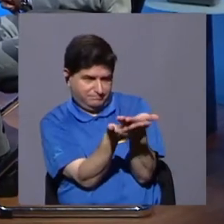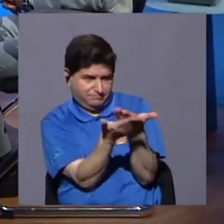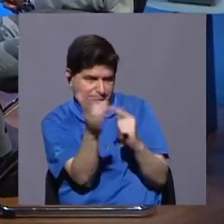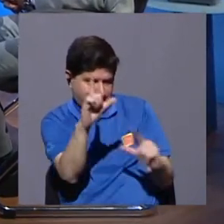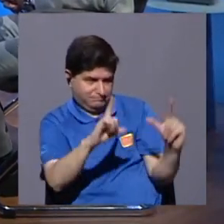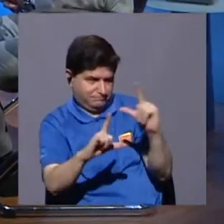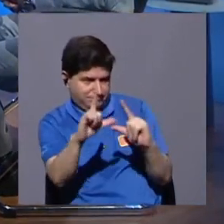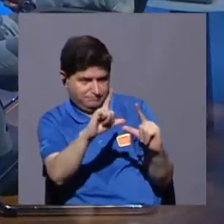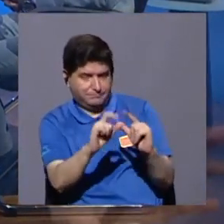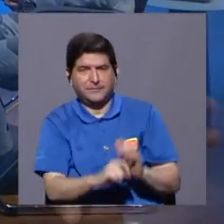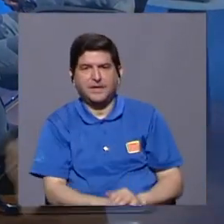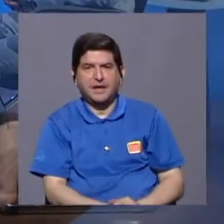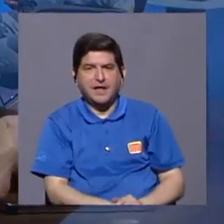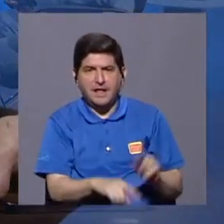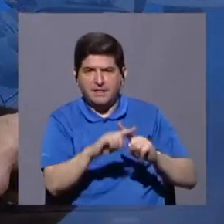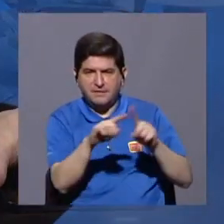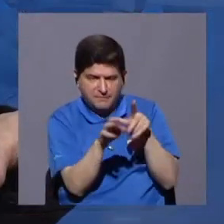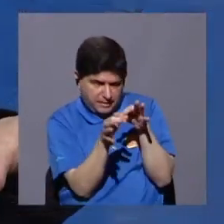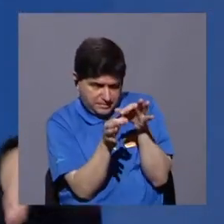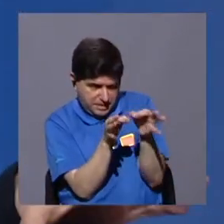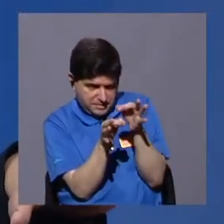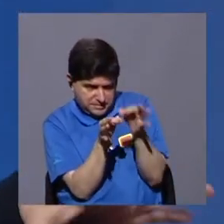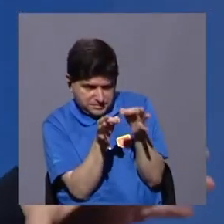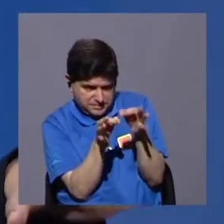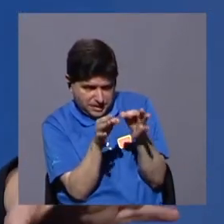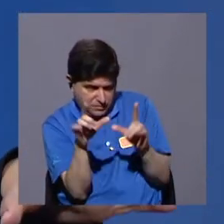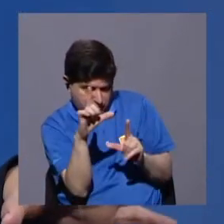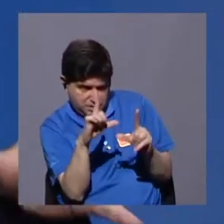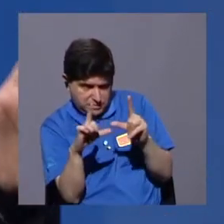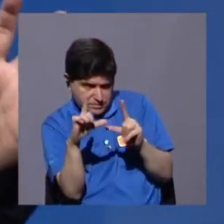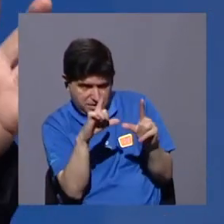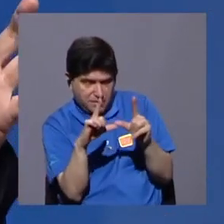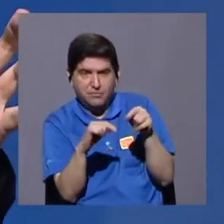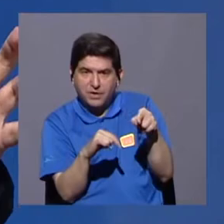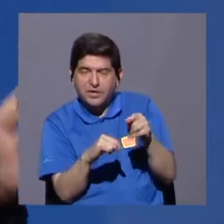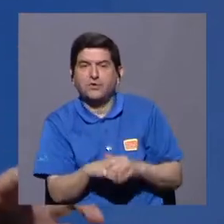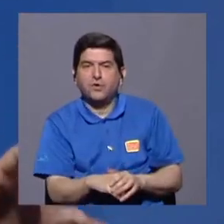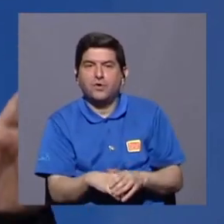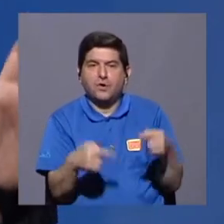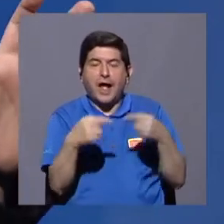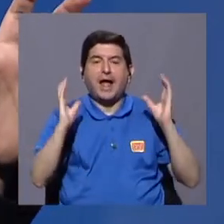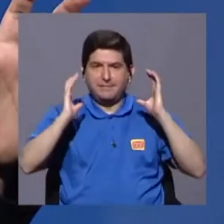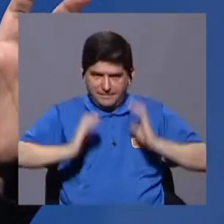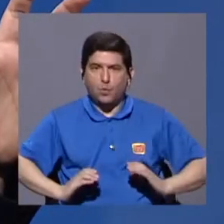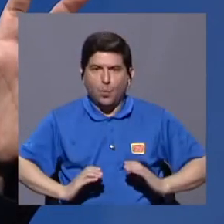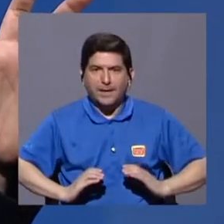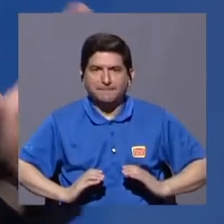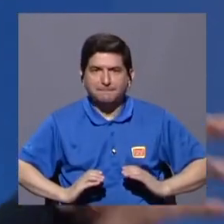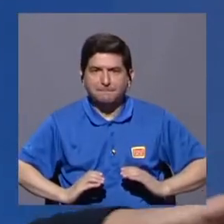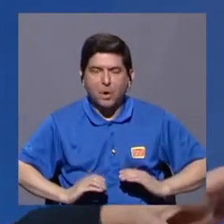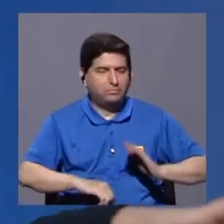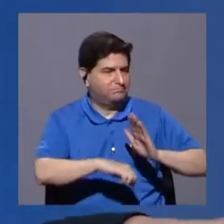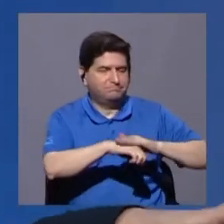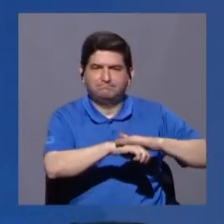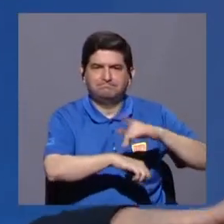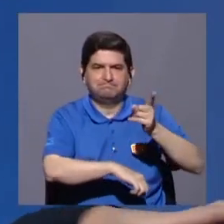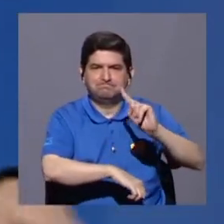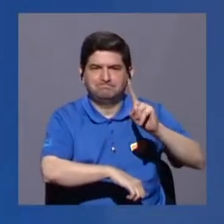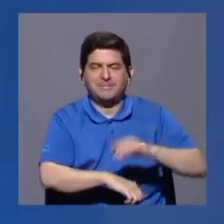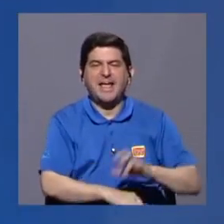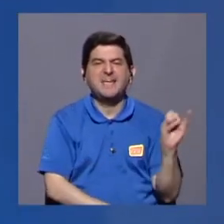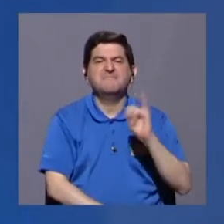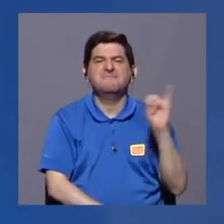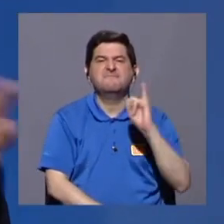en células en in vitro en el laboratorio el anticuerpo no permite que se dé la